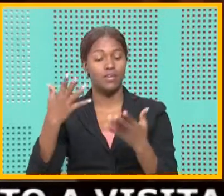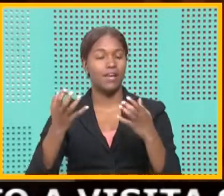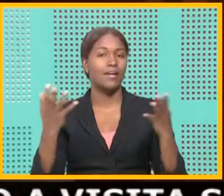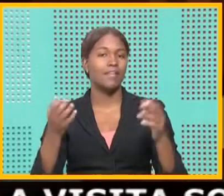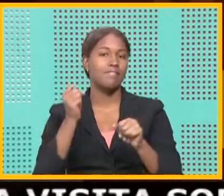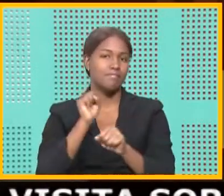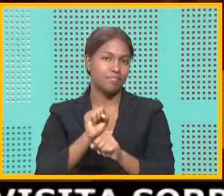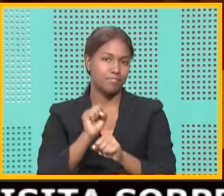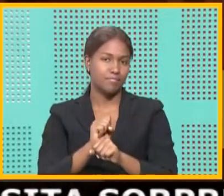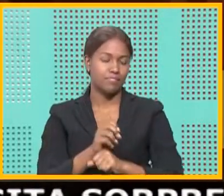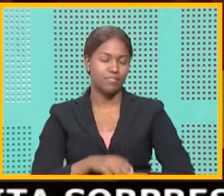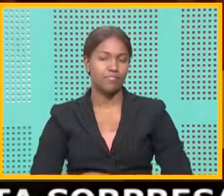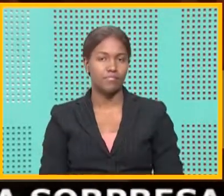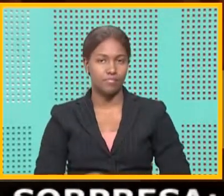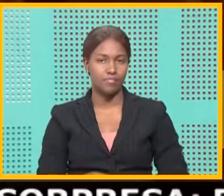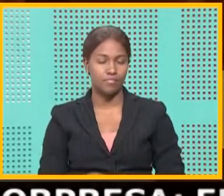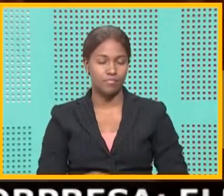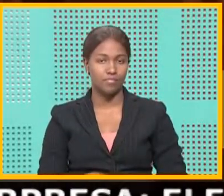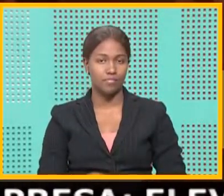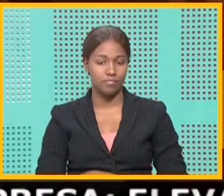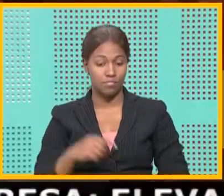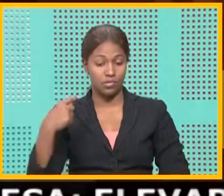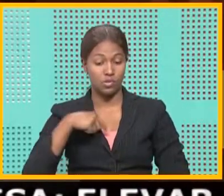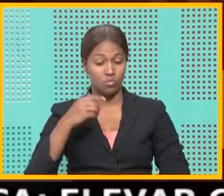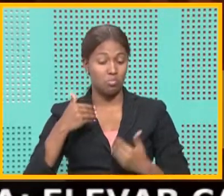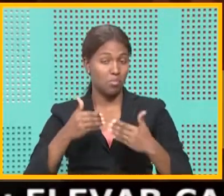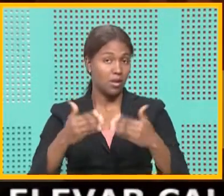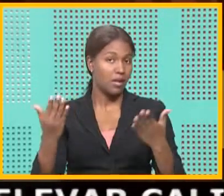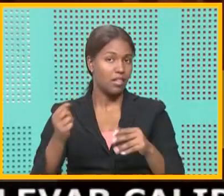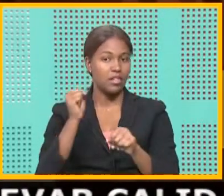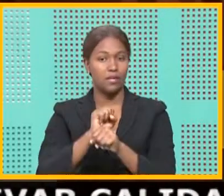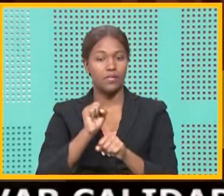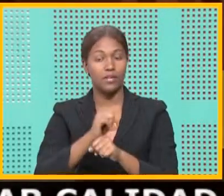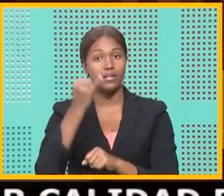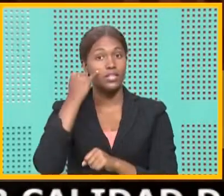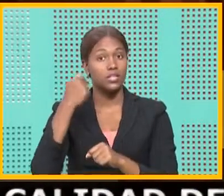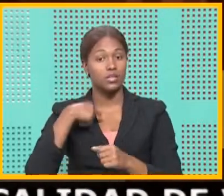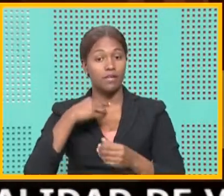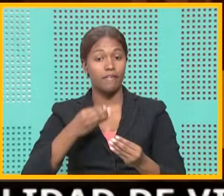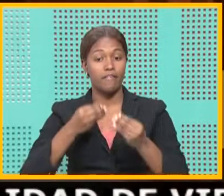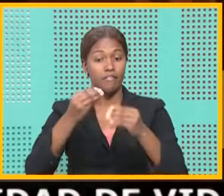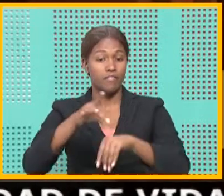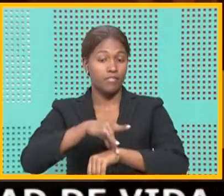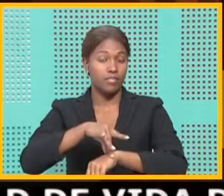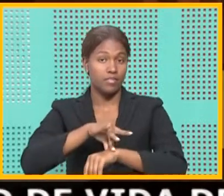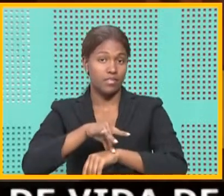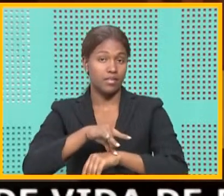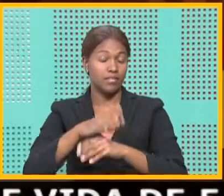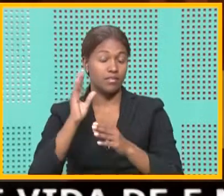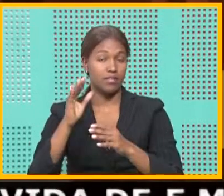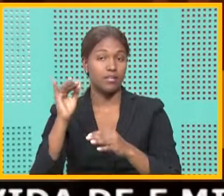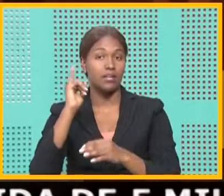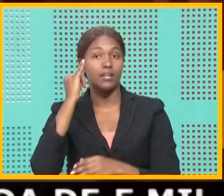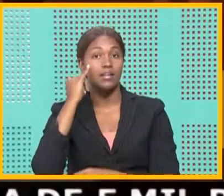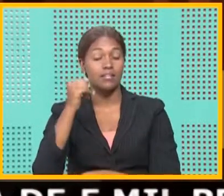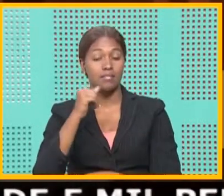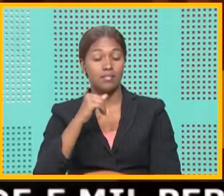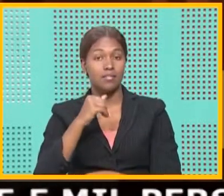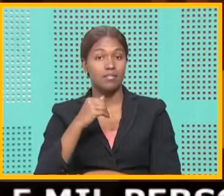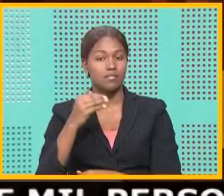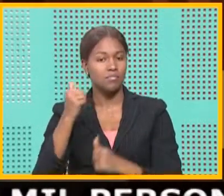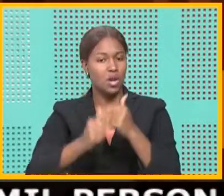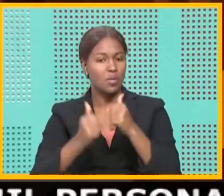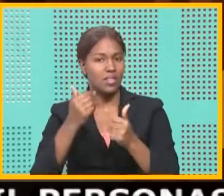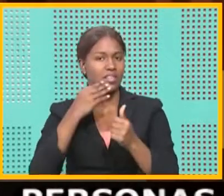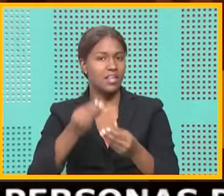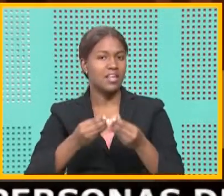trabajar, ¿te oye? Lo que queremos es trabajar, y si nos van a dar el terreno, malo sea que nos sigan